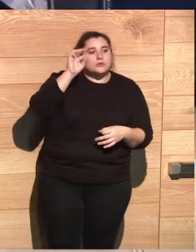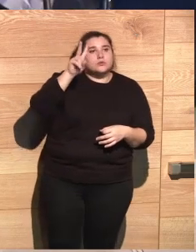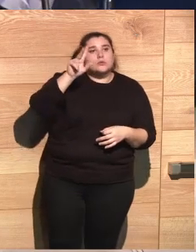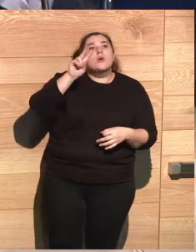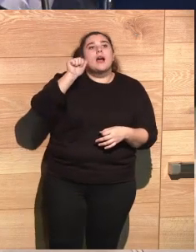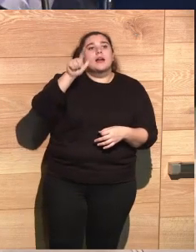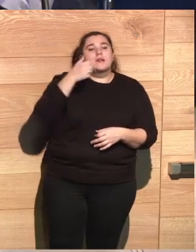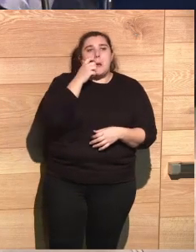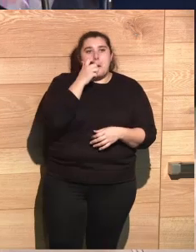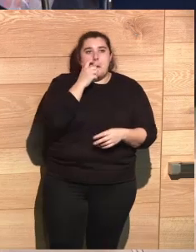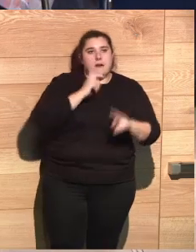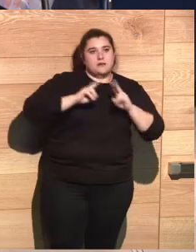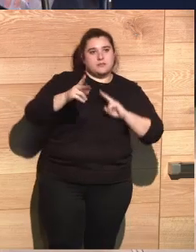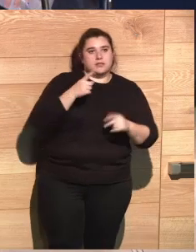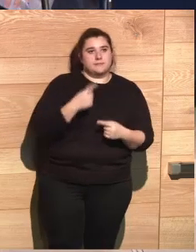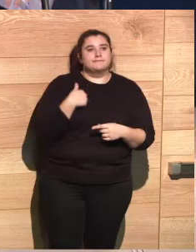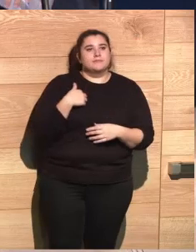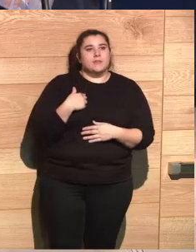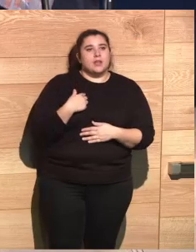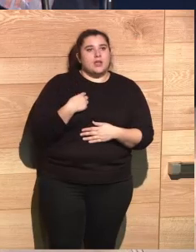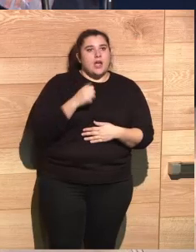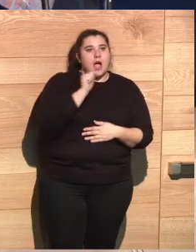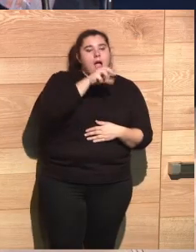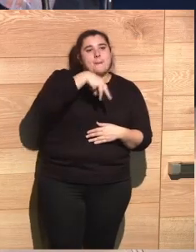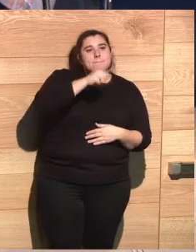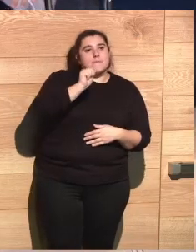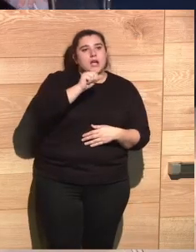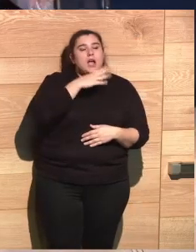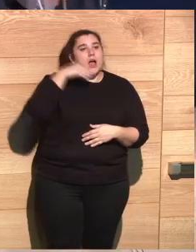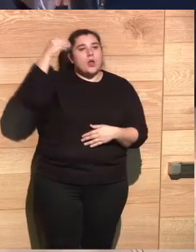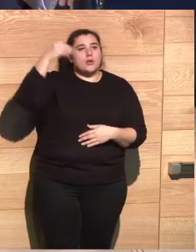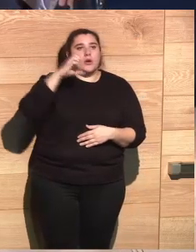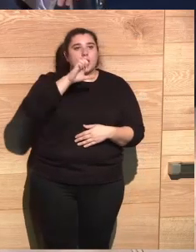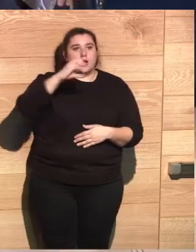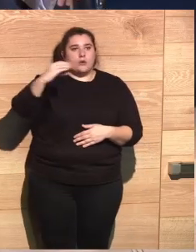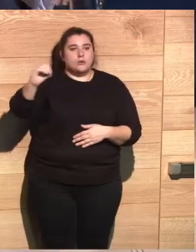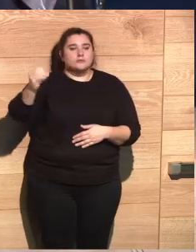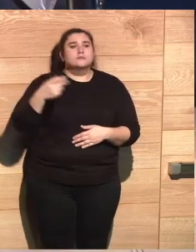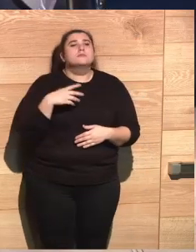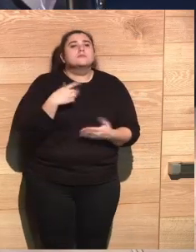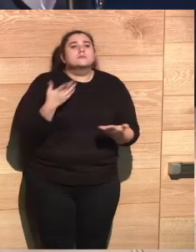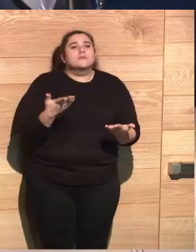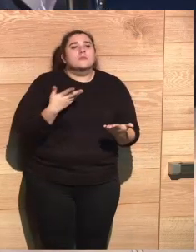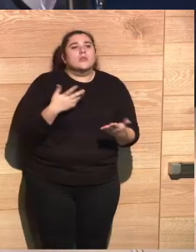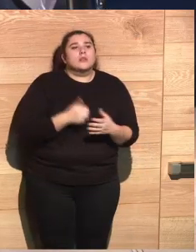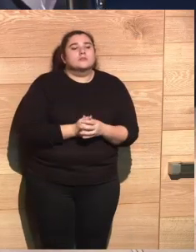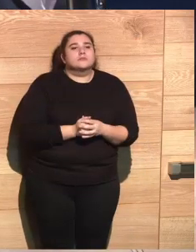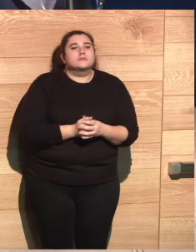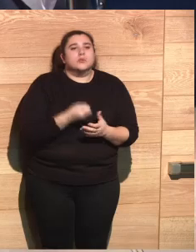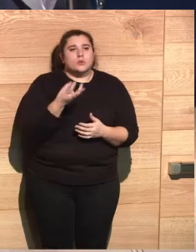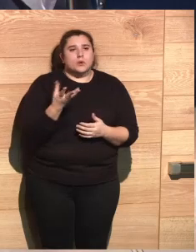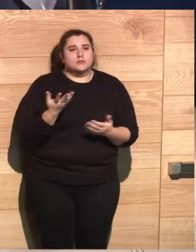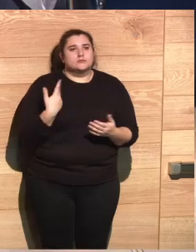lo primero. Pues responde. ¿Cuánto cuesta un Amazon Echo? Pues A mí en oferta creo que están a